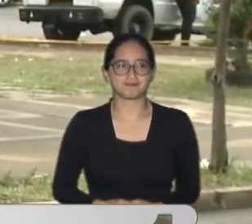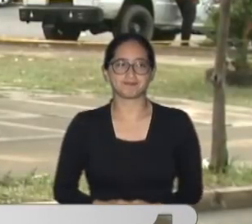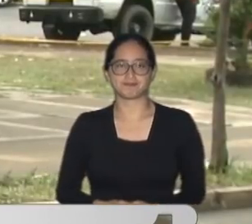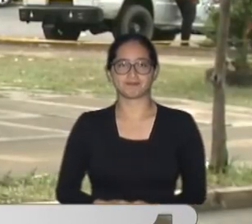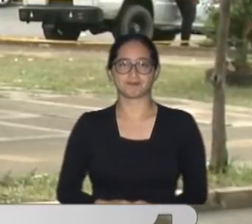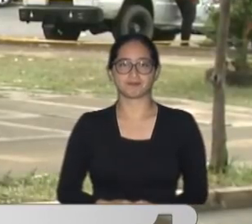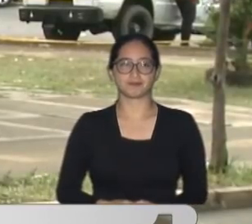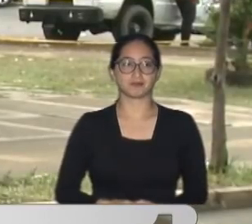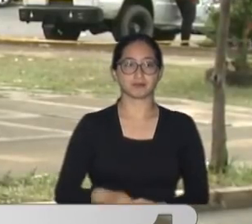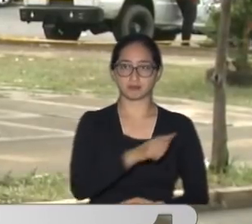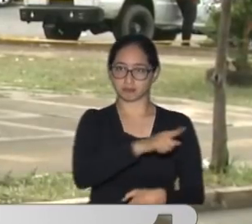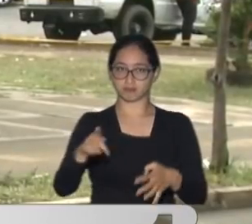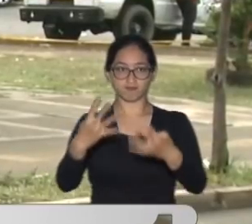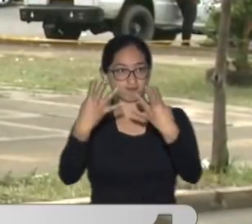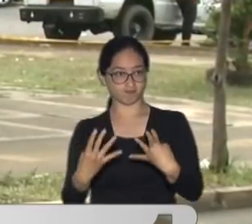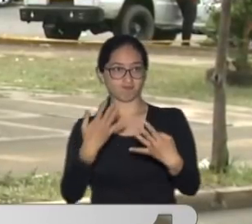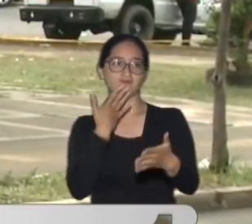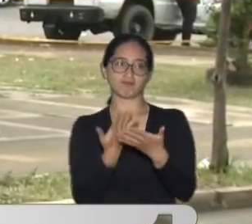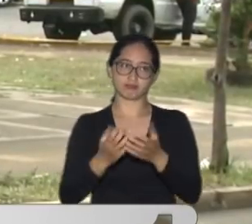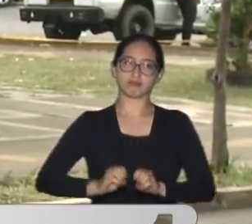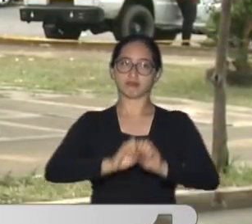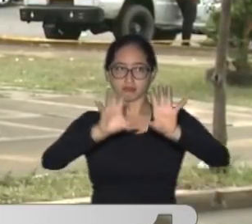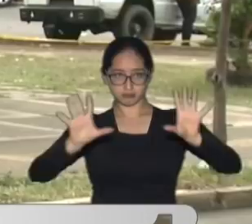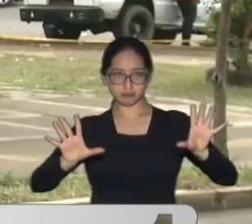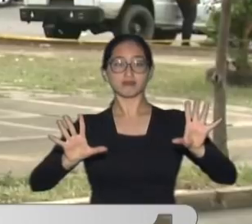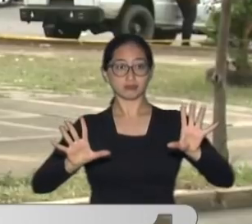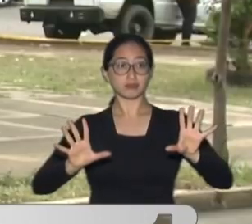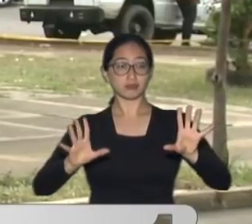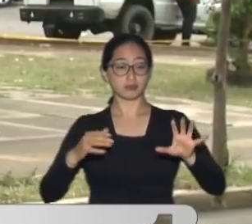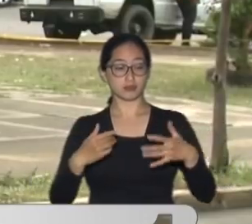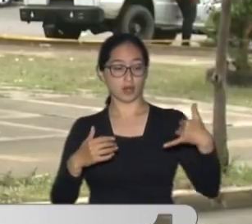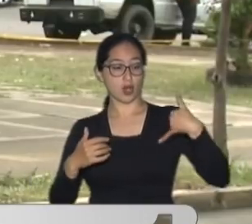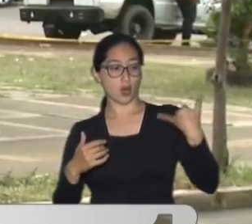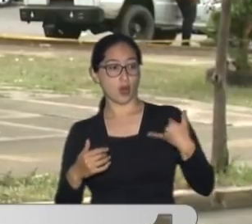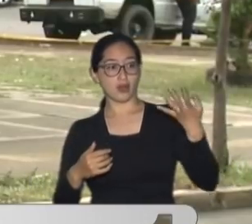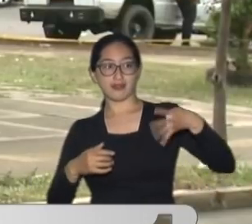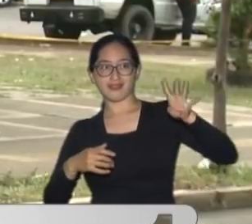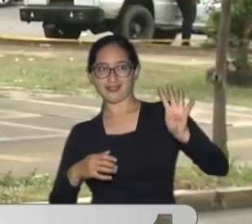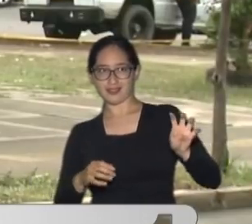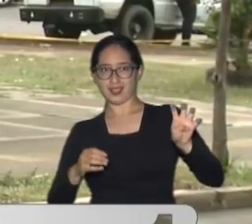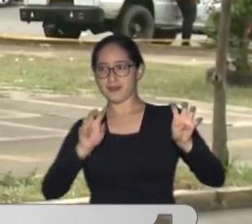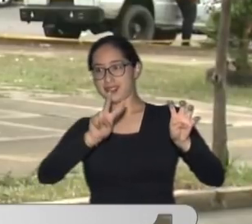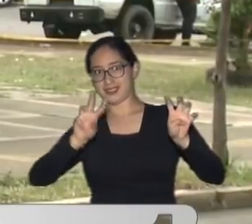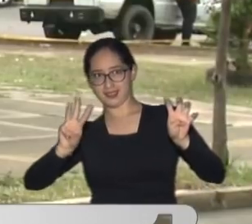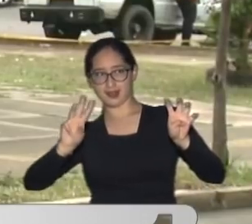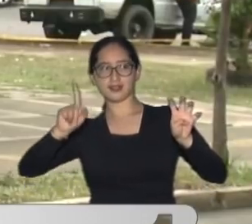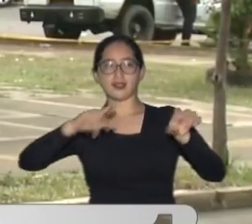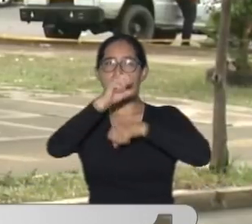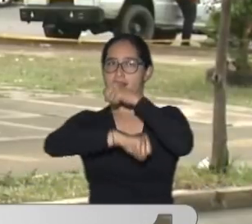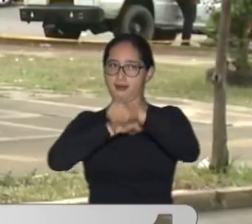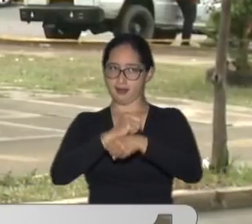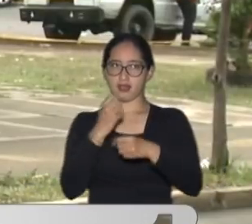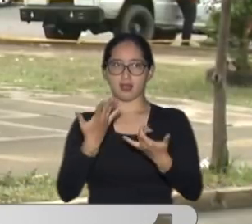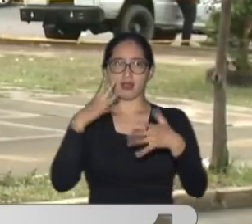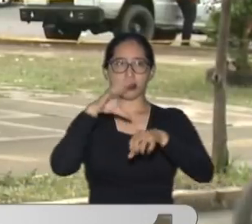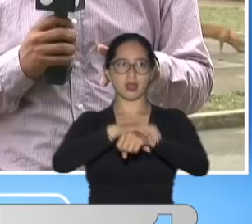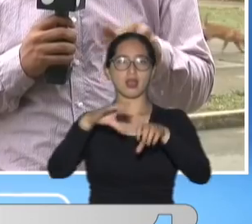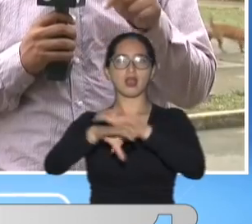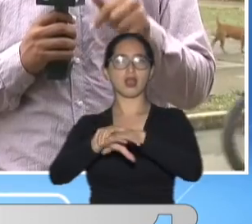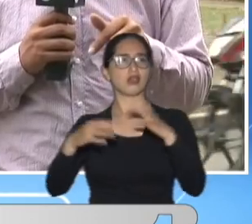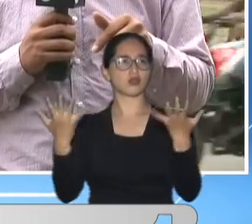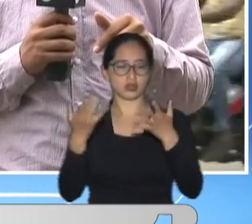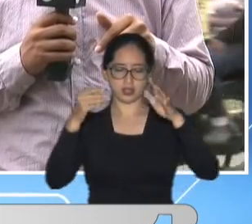Luisa, televidentes, muy buenos días. Son dos jóvenes de 19 y 23 años. Fueron capturados aquí mismo, en el barrio Llano